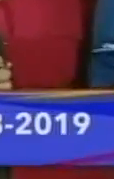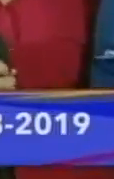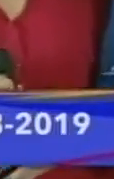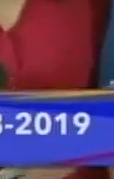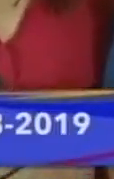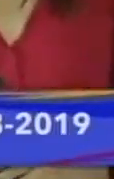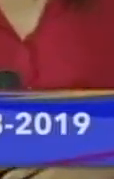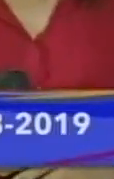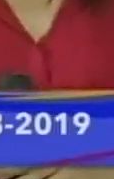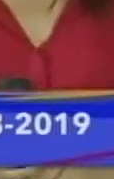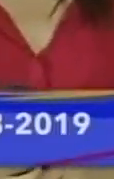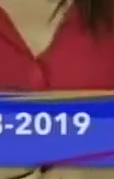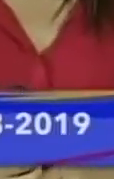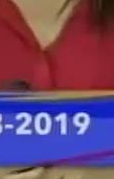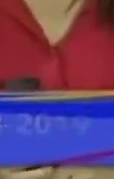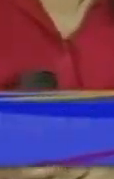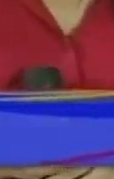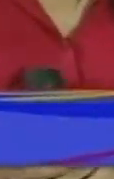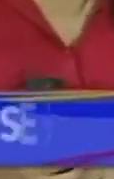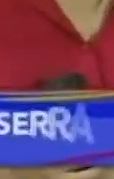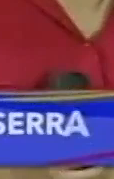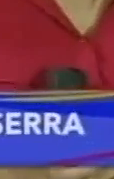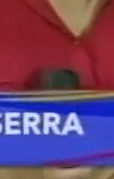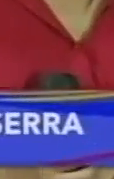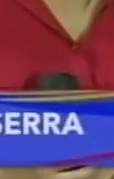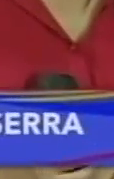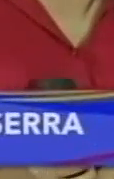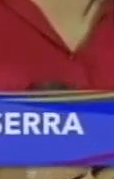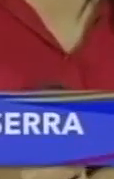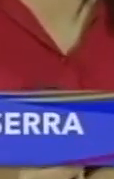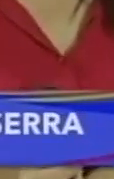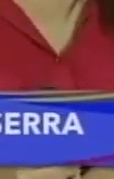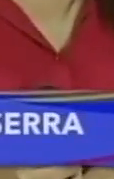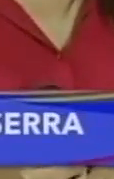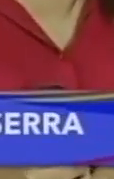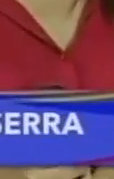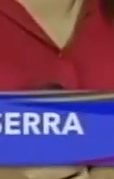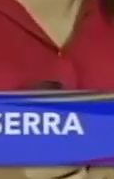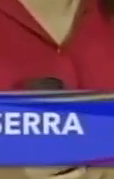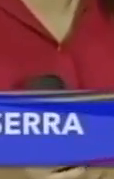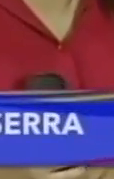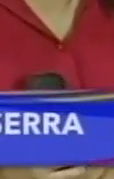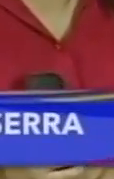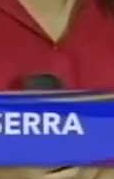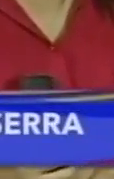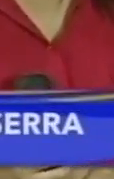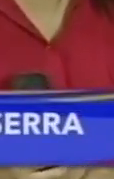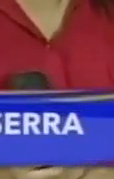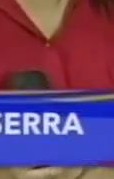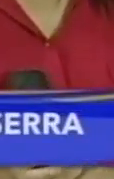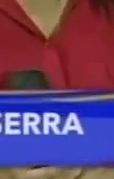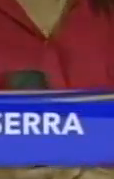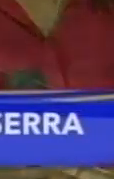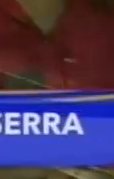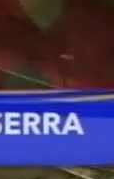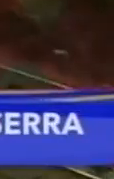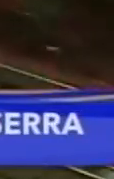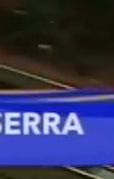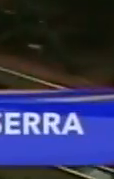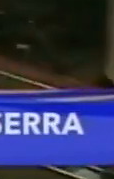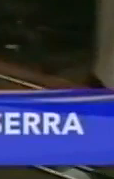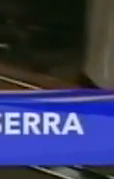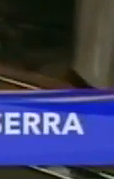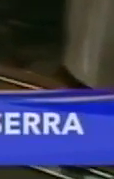cocineras de nuestra patria, le damos las gracias, señor presidente, por este urbanismo que nos hizo por